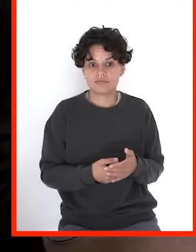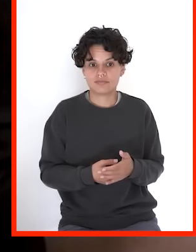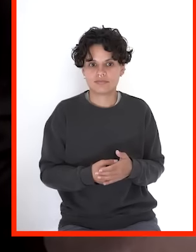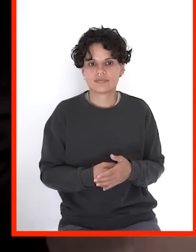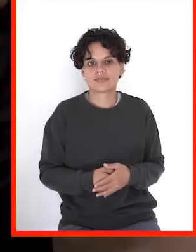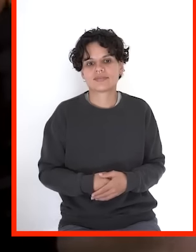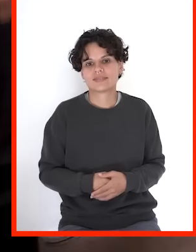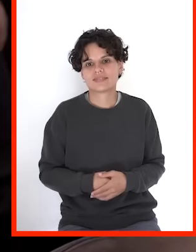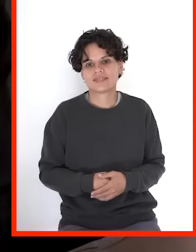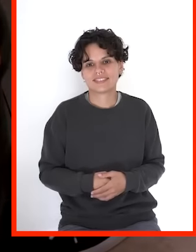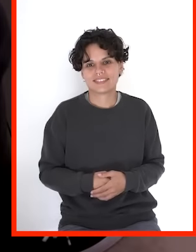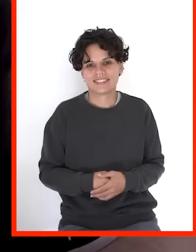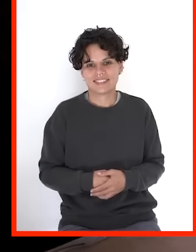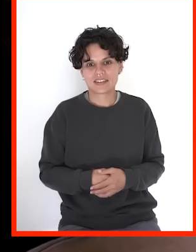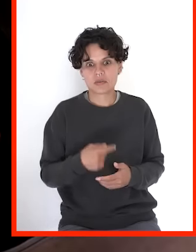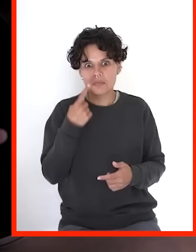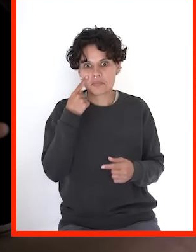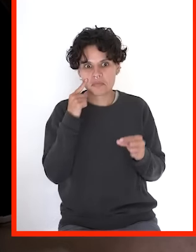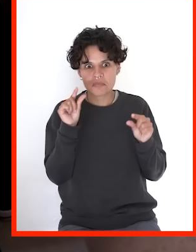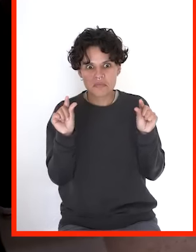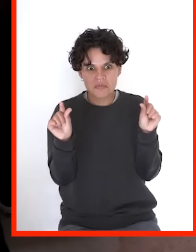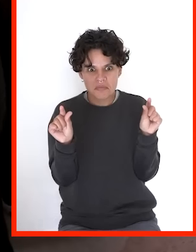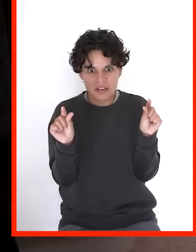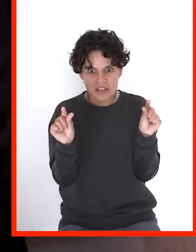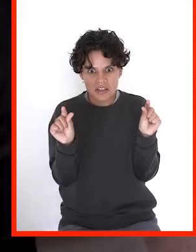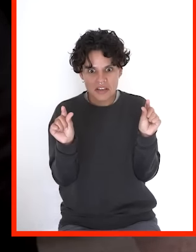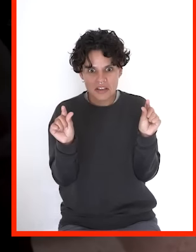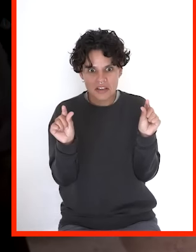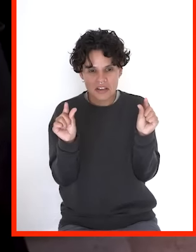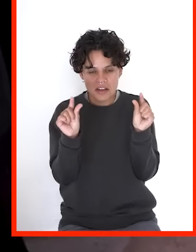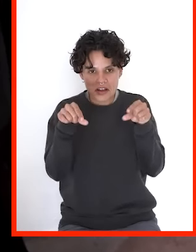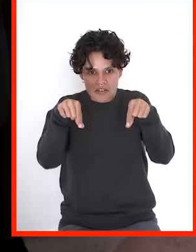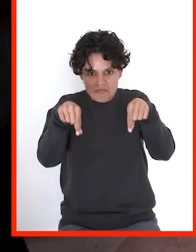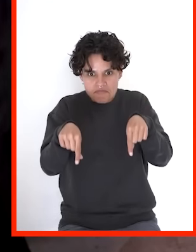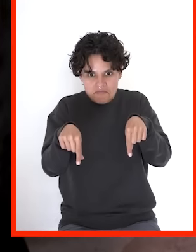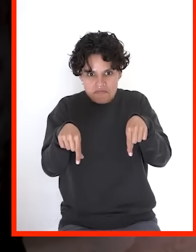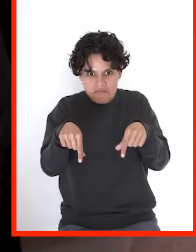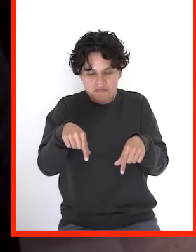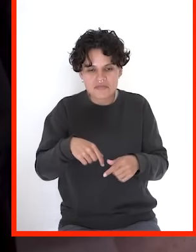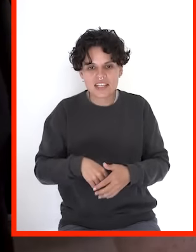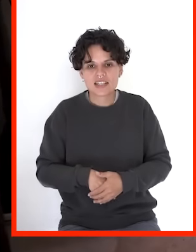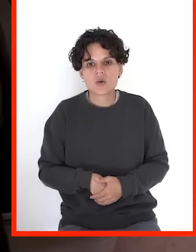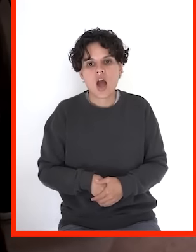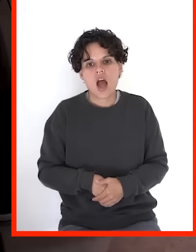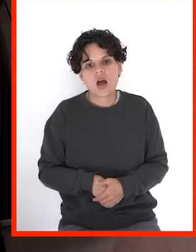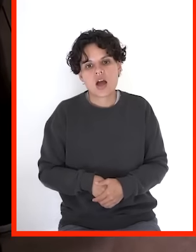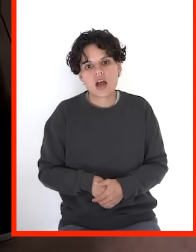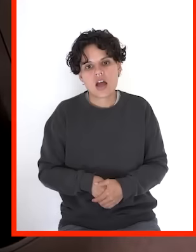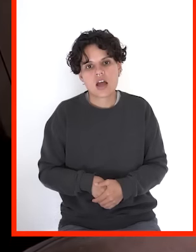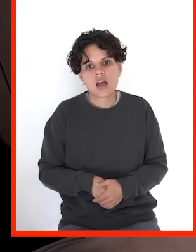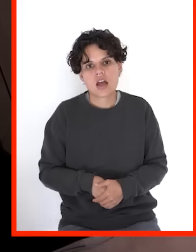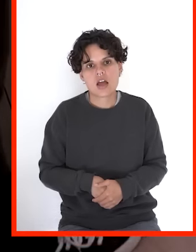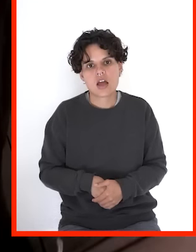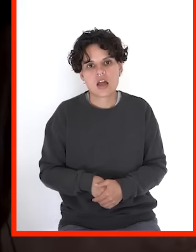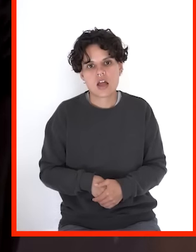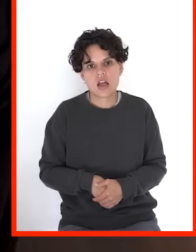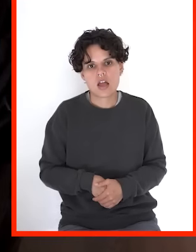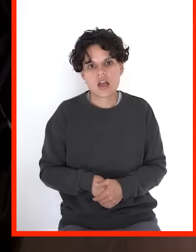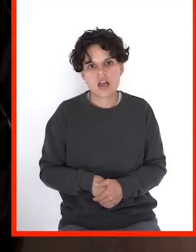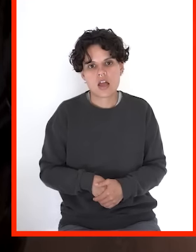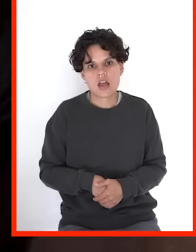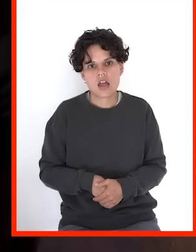Oh, no, a dos dedos, no. No. Con los dedos, no. Con los dedos, no, con dos dedos, cuidado. Dos dedos. Mira.